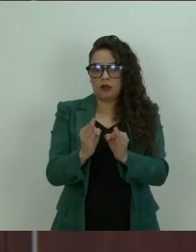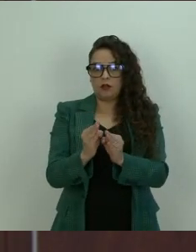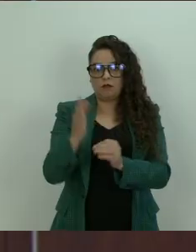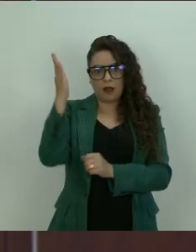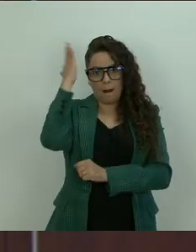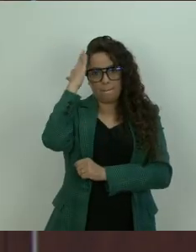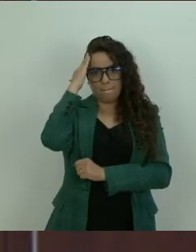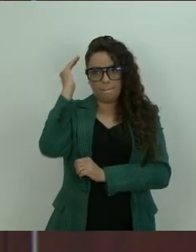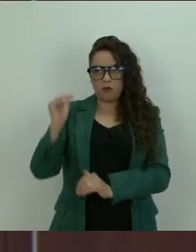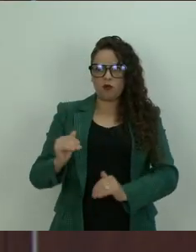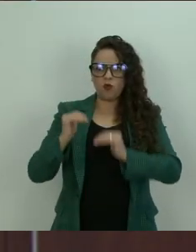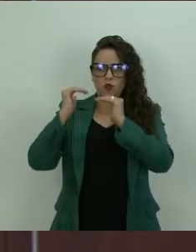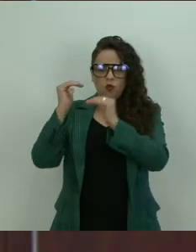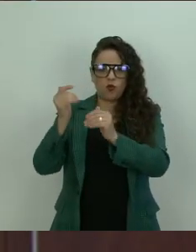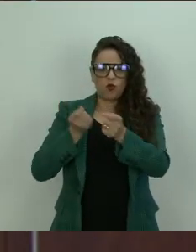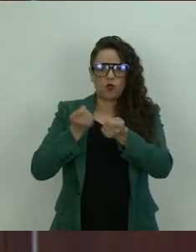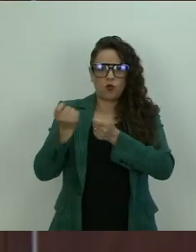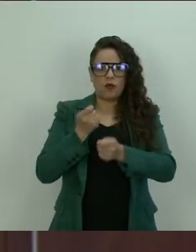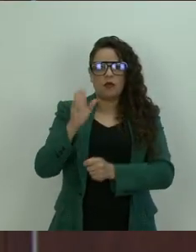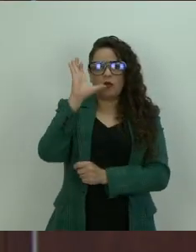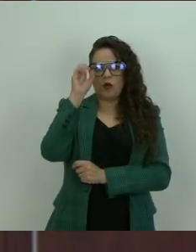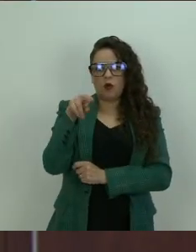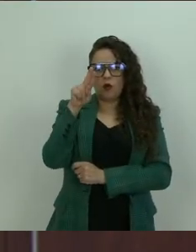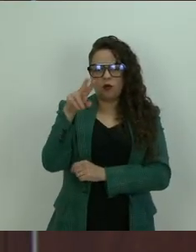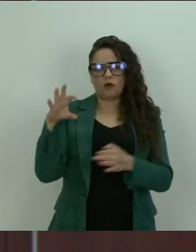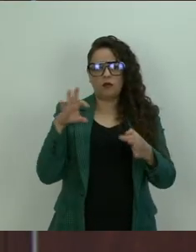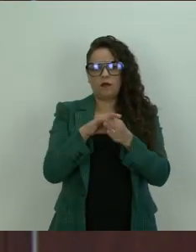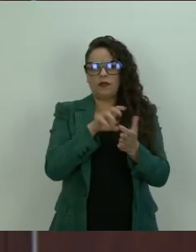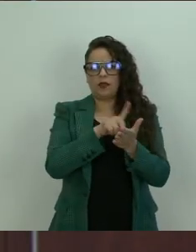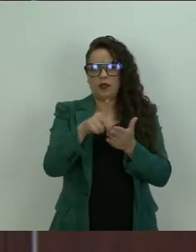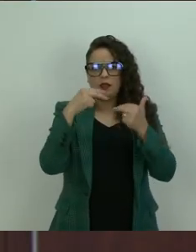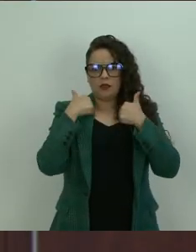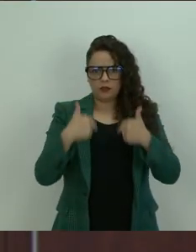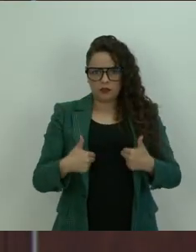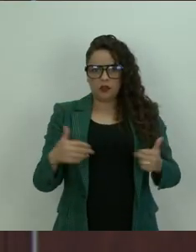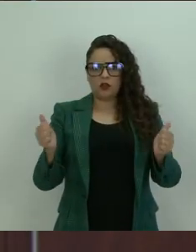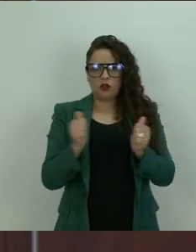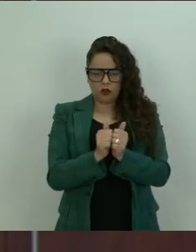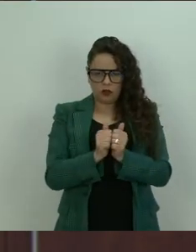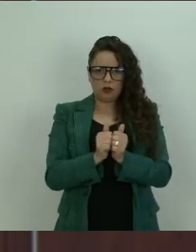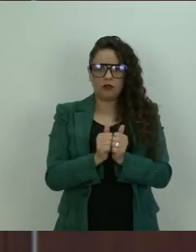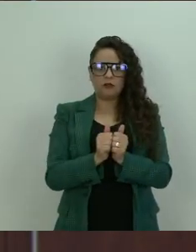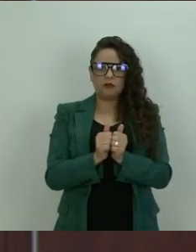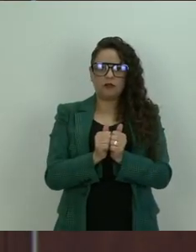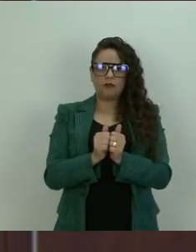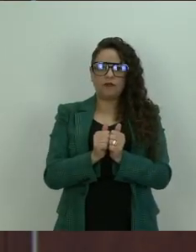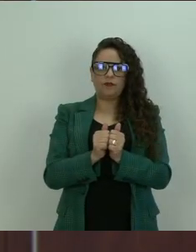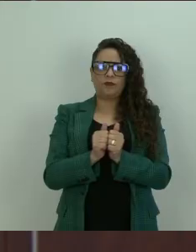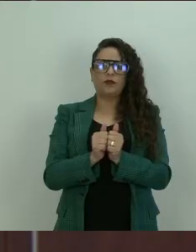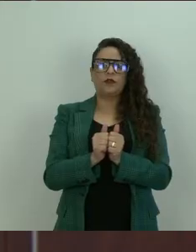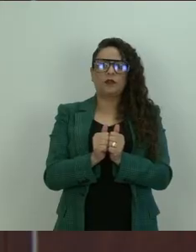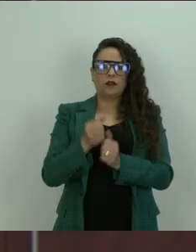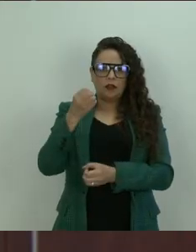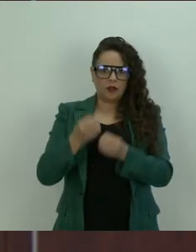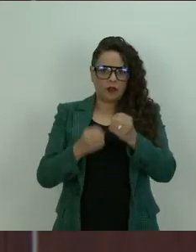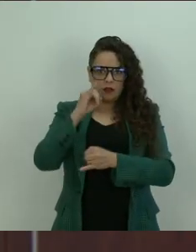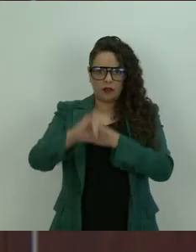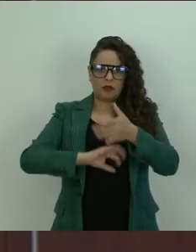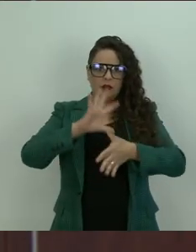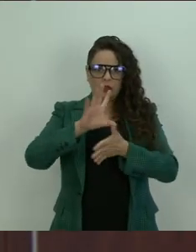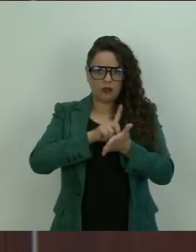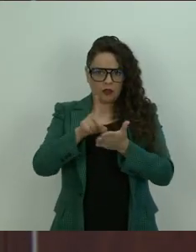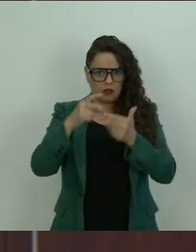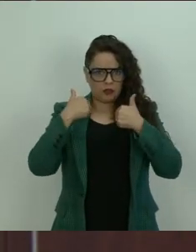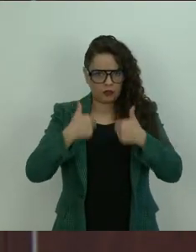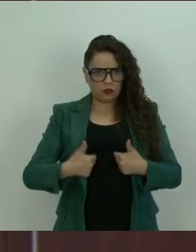Naciones Unidas para los Derechos Humanos, con la Comisión Interamericana de Derechos Humanos y con la Corte Interamericana de Derechos Humanos.